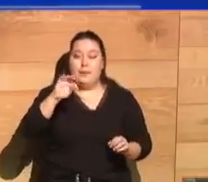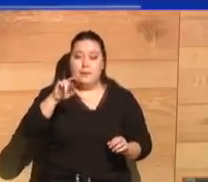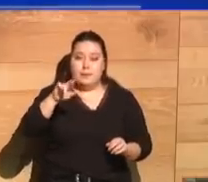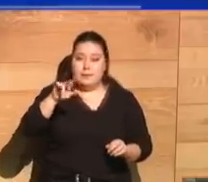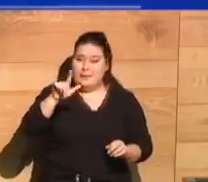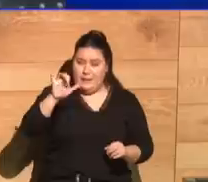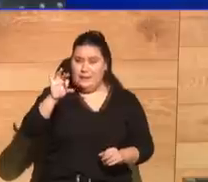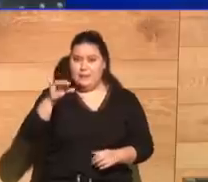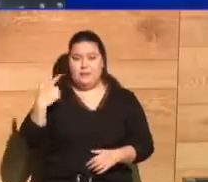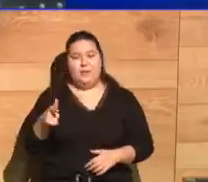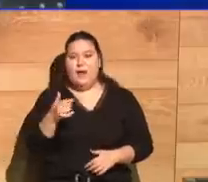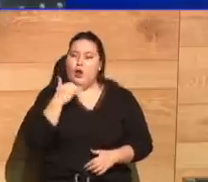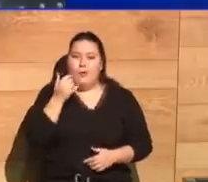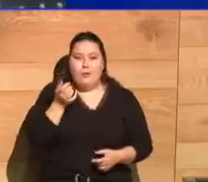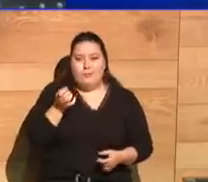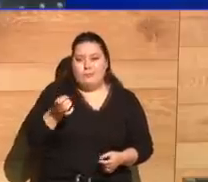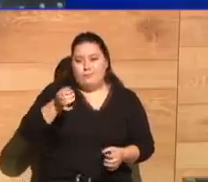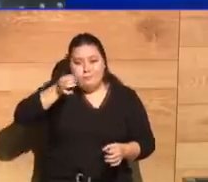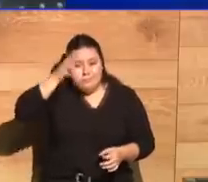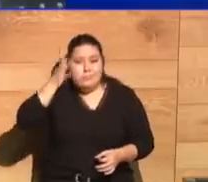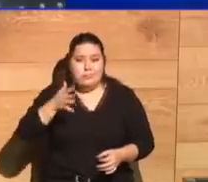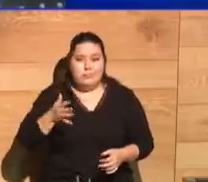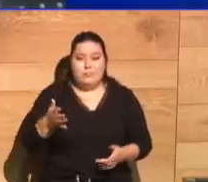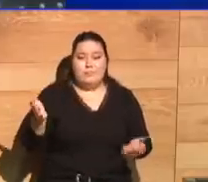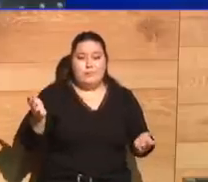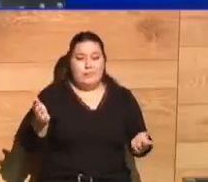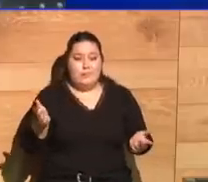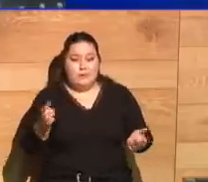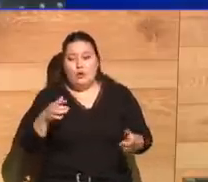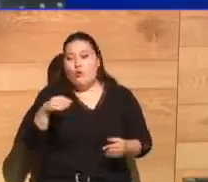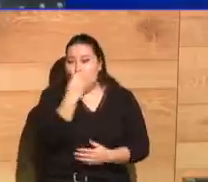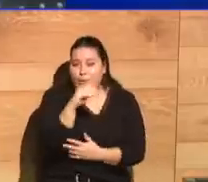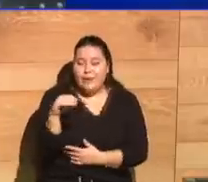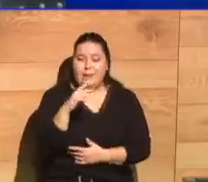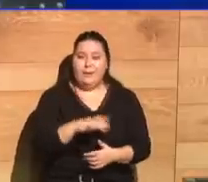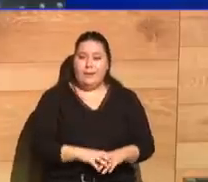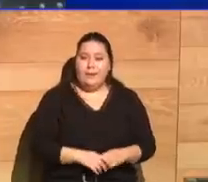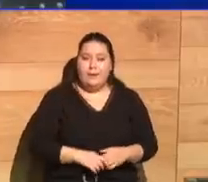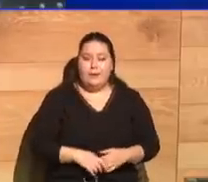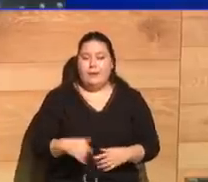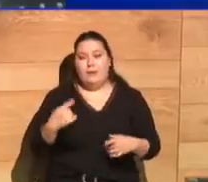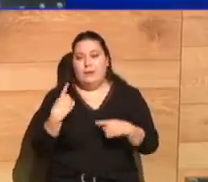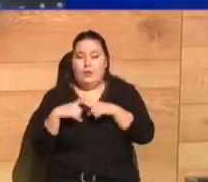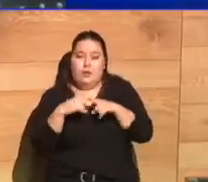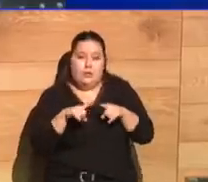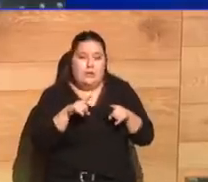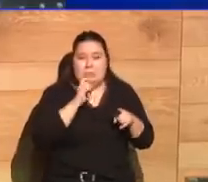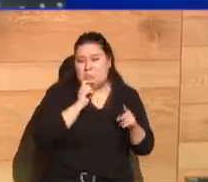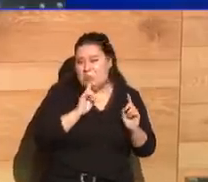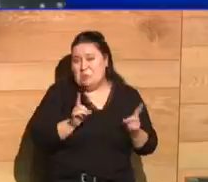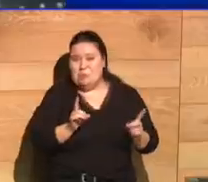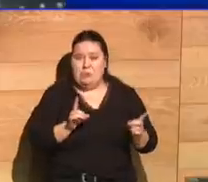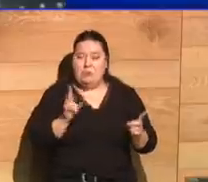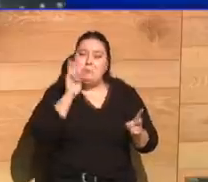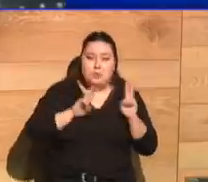con esa energía tan juvenil y tan directa. No eran precisamente ejercicios de estilo complejos ni visuales, pero